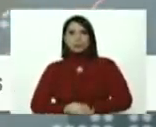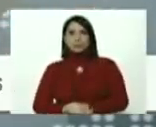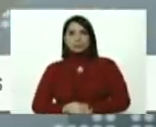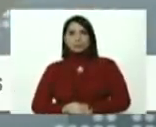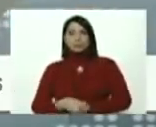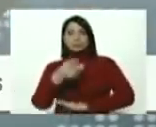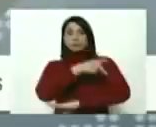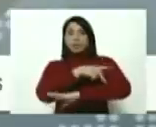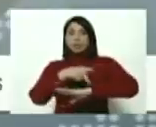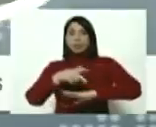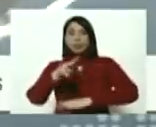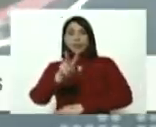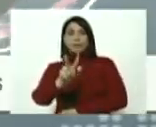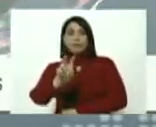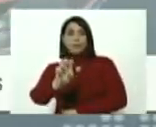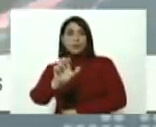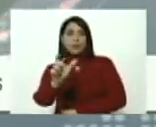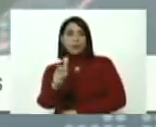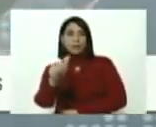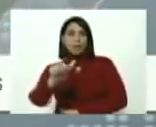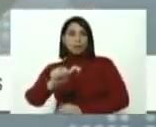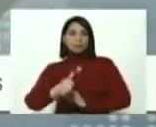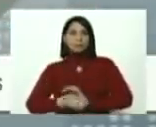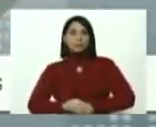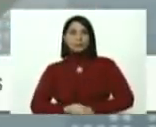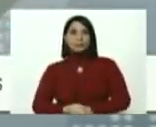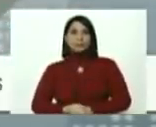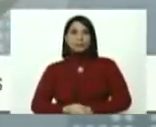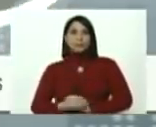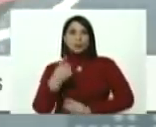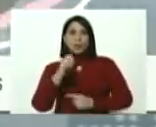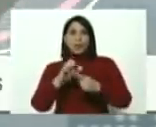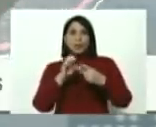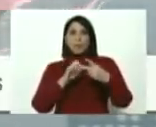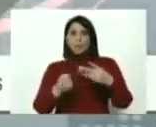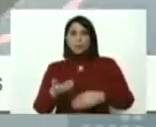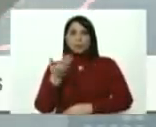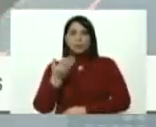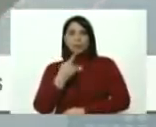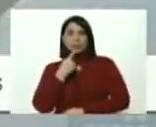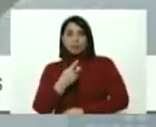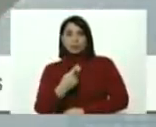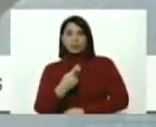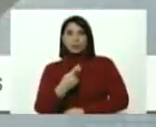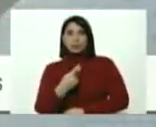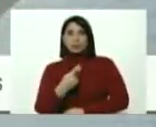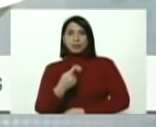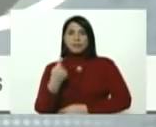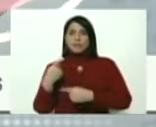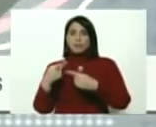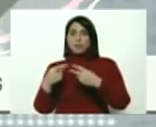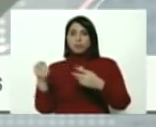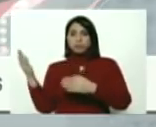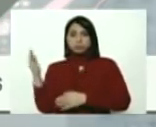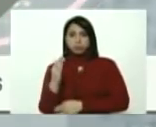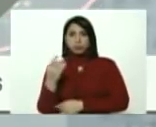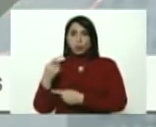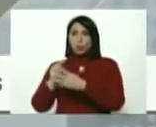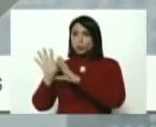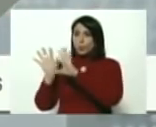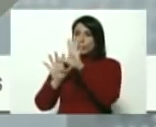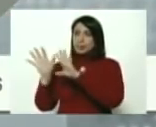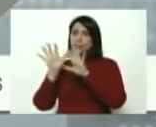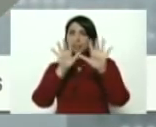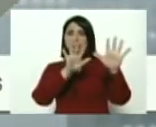parroquia La Vega. Un elemento importante a señalar es que de los casos importados, de los